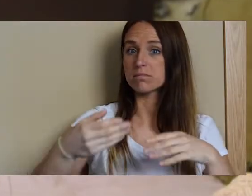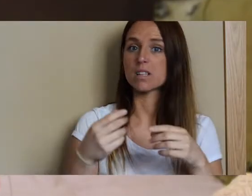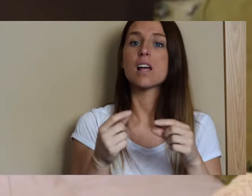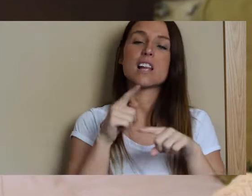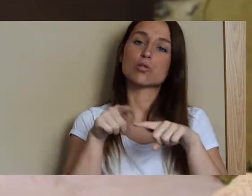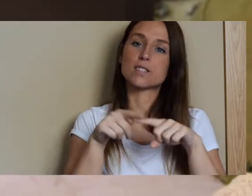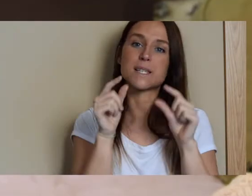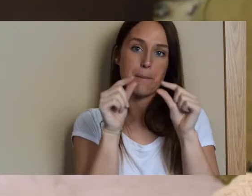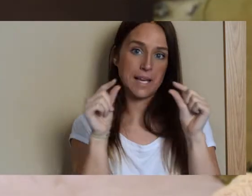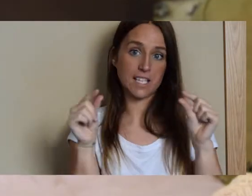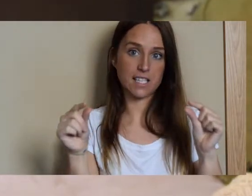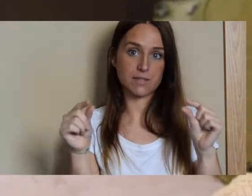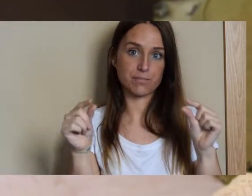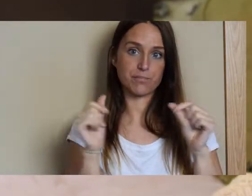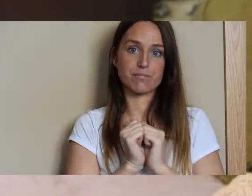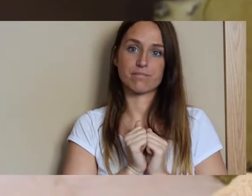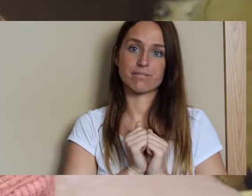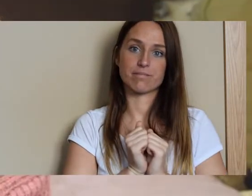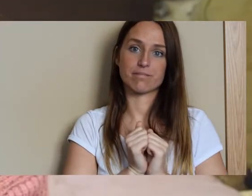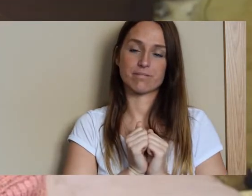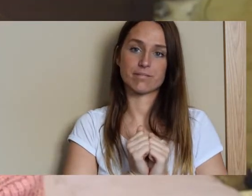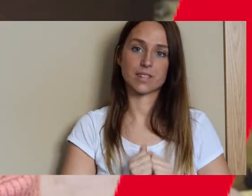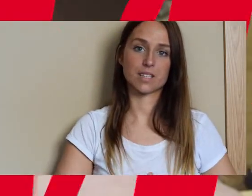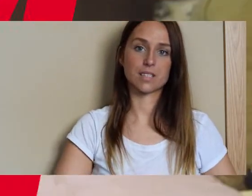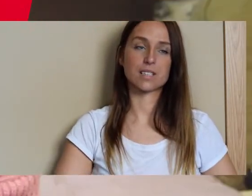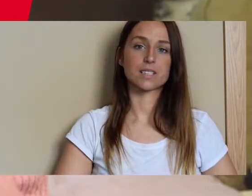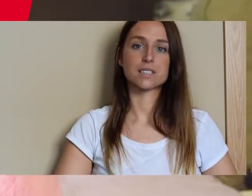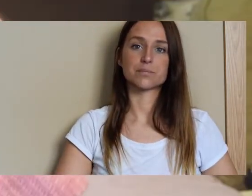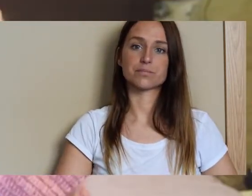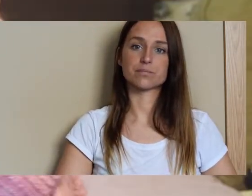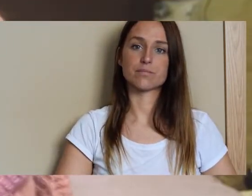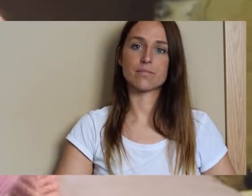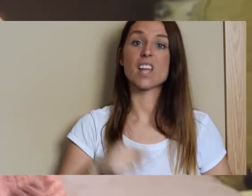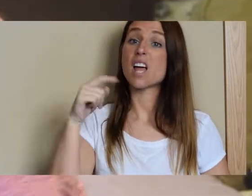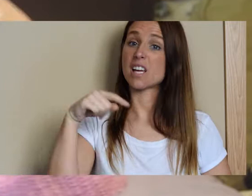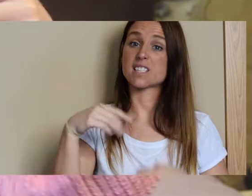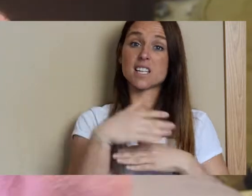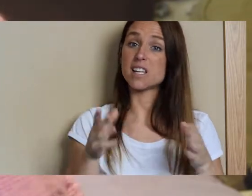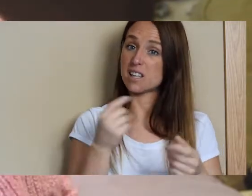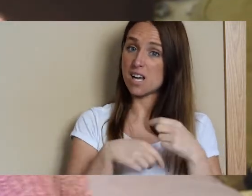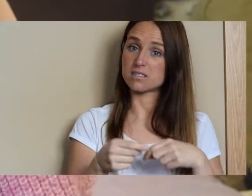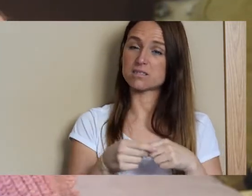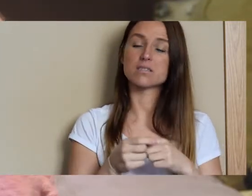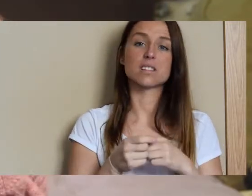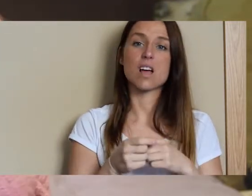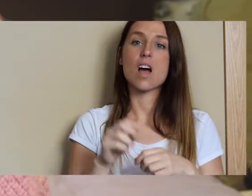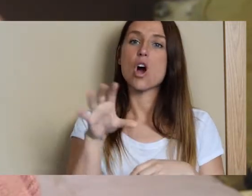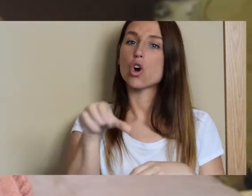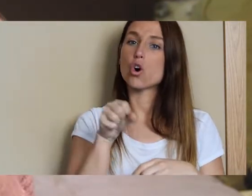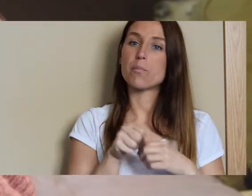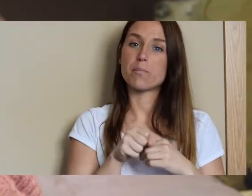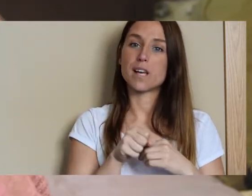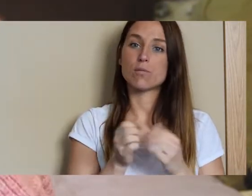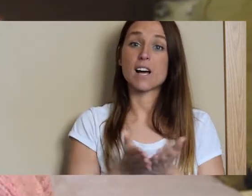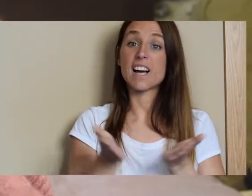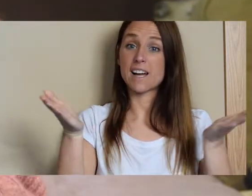ciclo, pues está súper guay. Y en H&M me he comprado este cargador. Para el móvil en rosa. Me lo he comprado en rosa